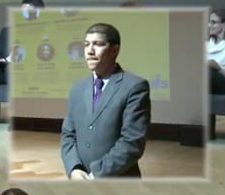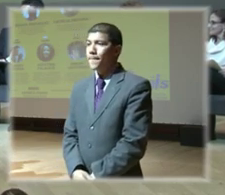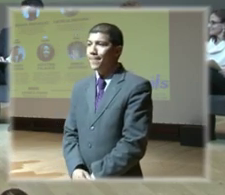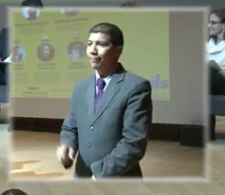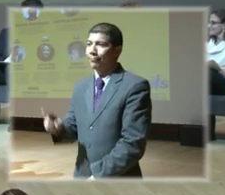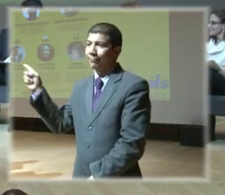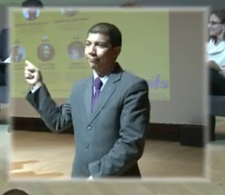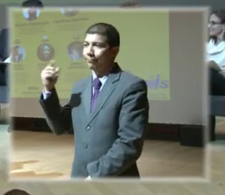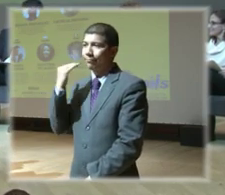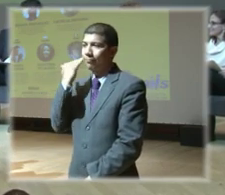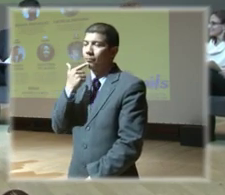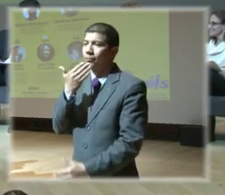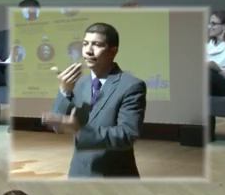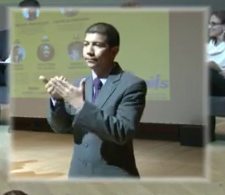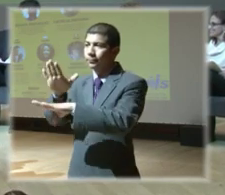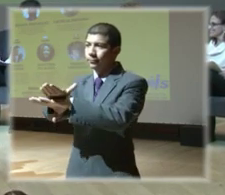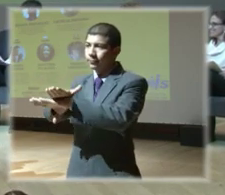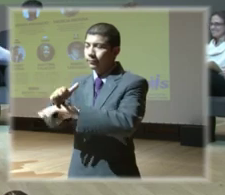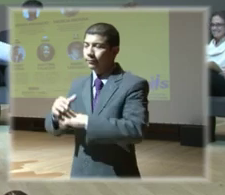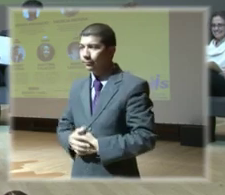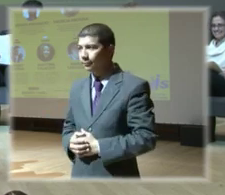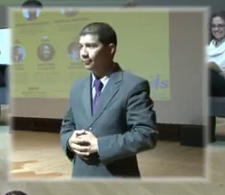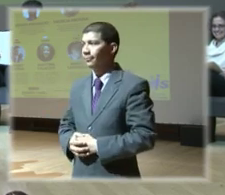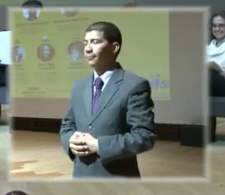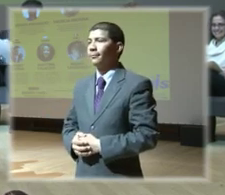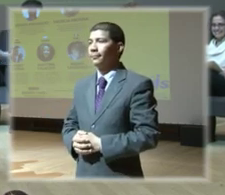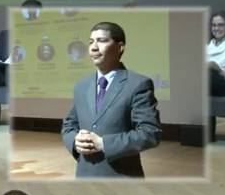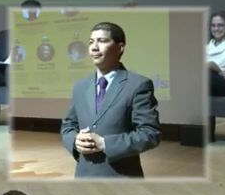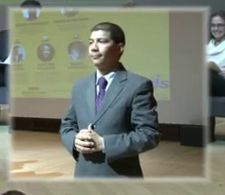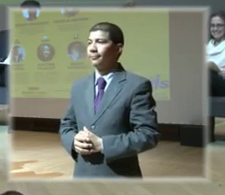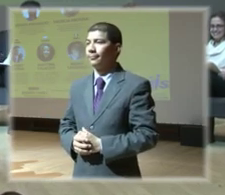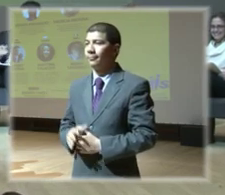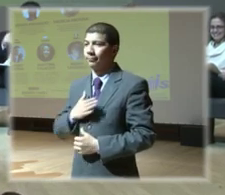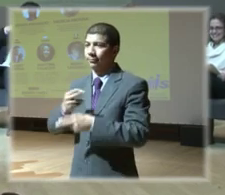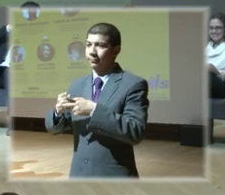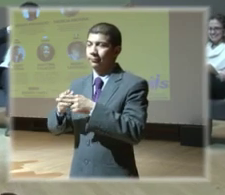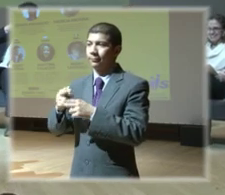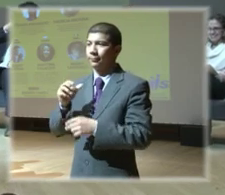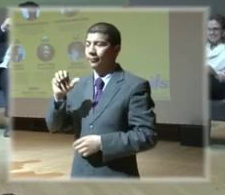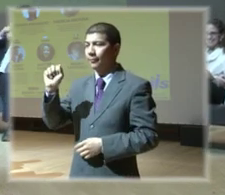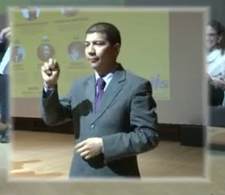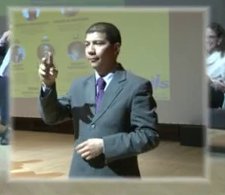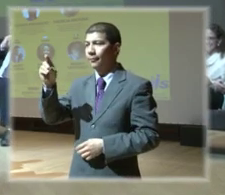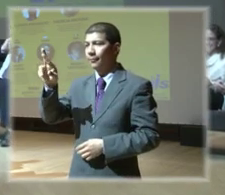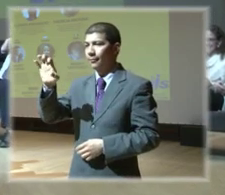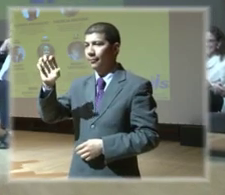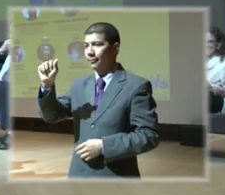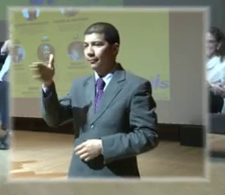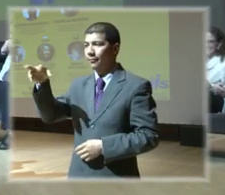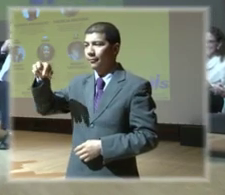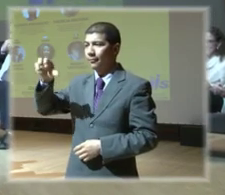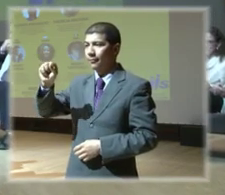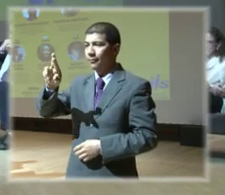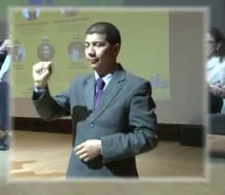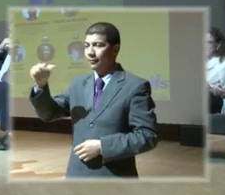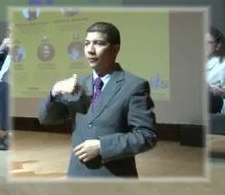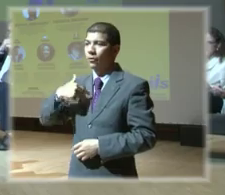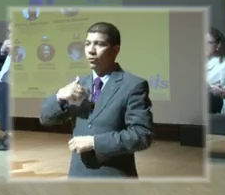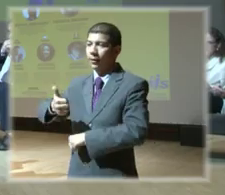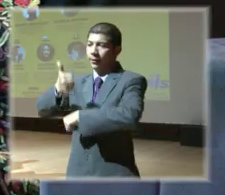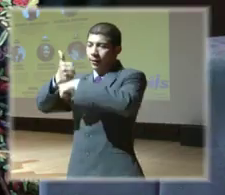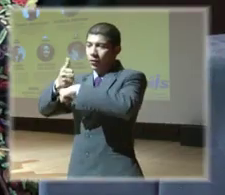Buenas tardes. Ahora sí suena. Mi nombre es Andrea Parra y soy la directora del Programa de Acción por la